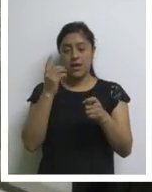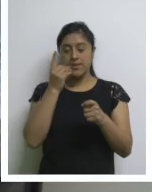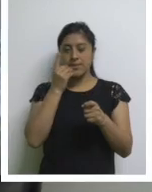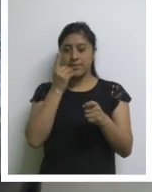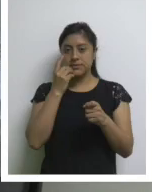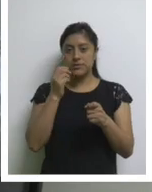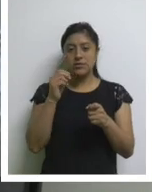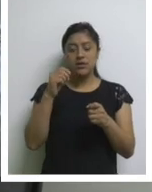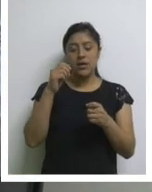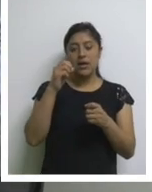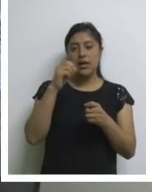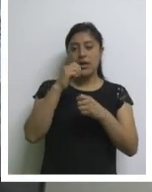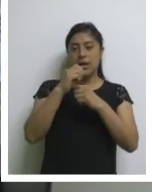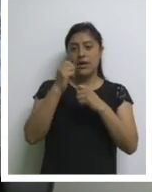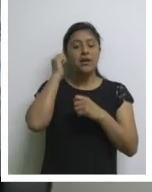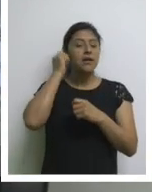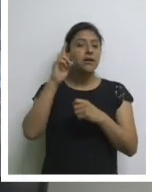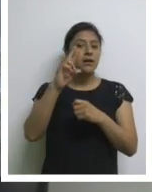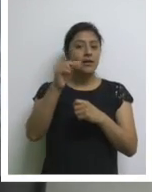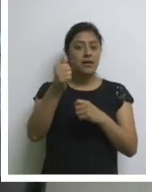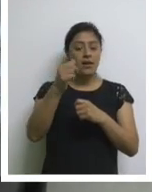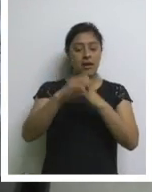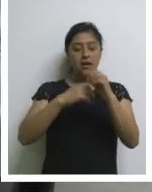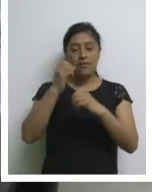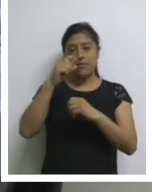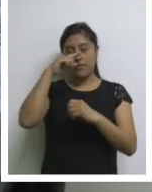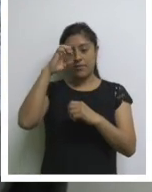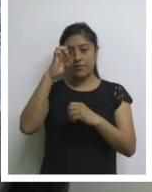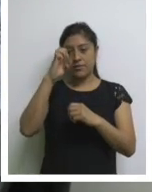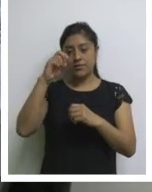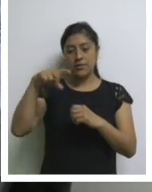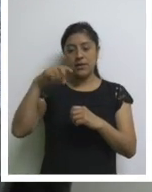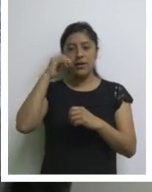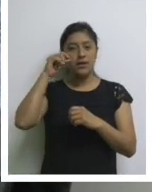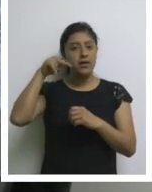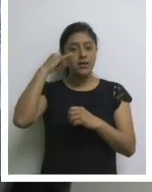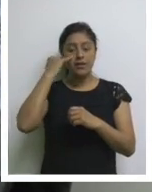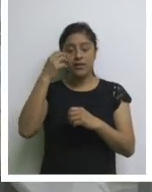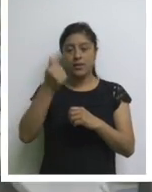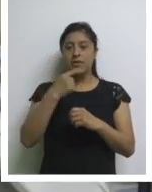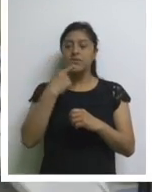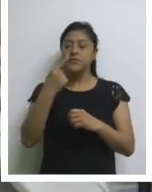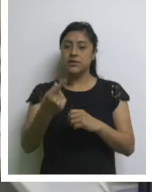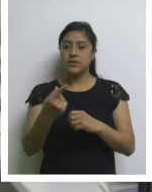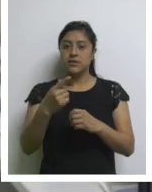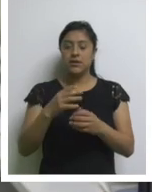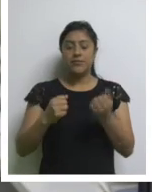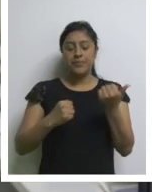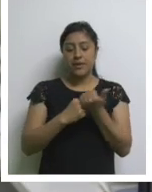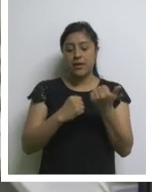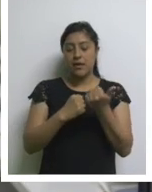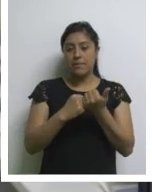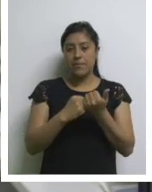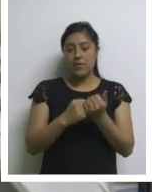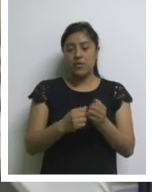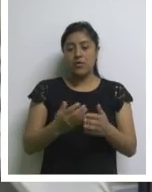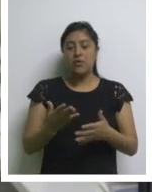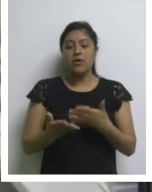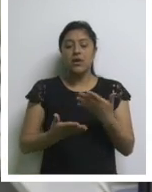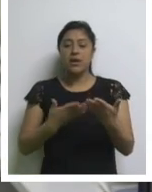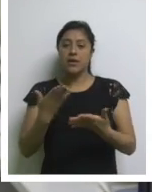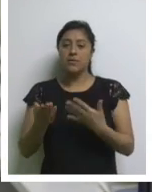grafotecnia, comenta los enlaces que se tienen con otras dependencias para las investigaciones precisas. El apoyo que